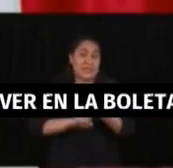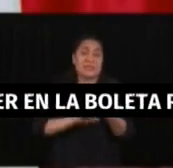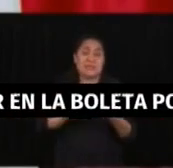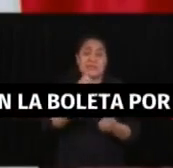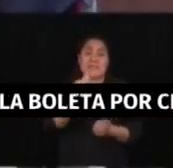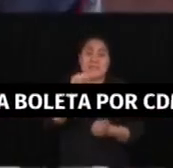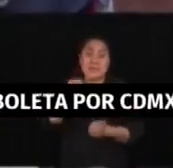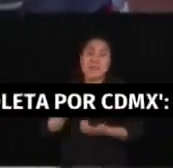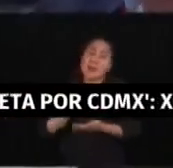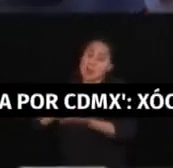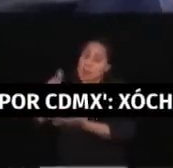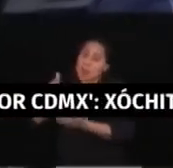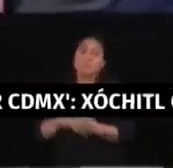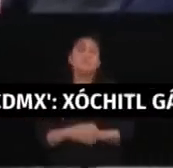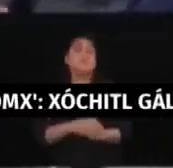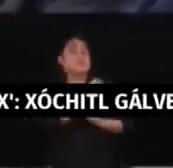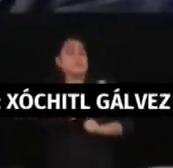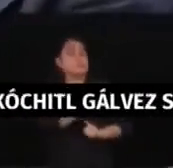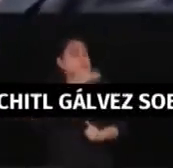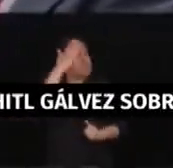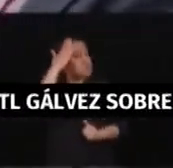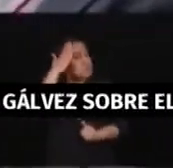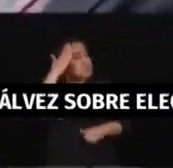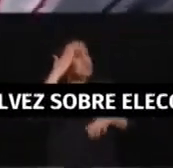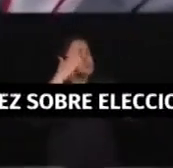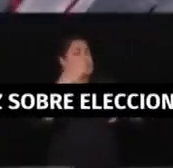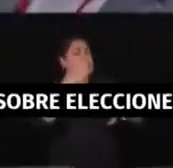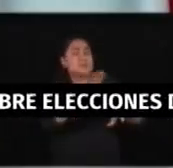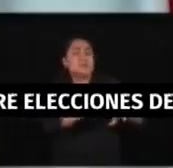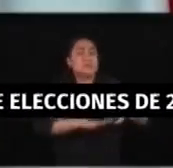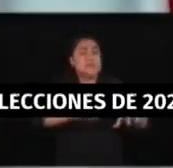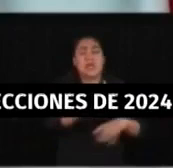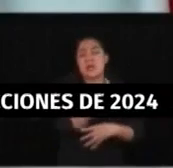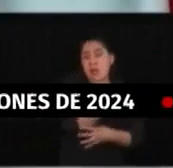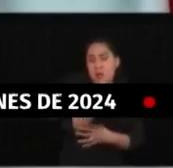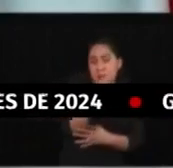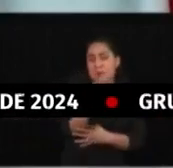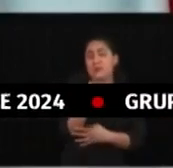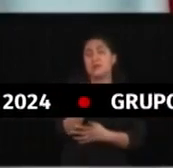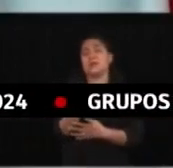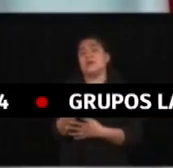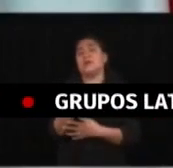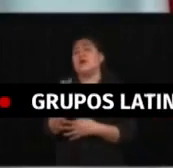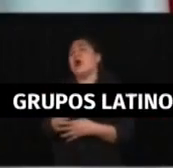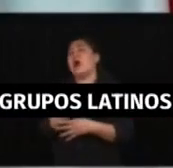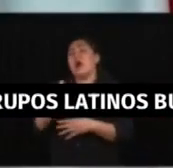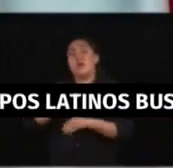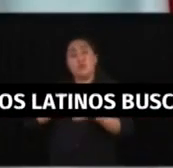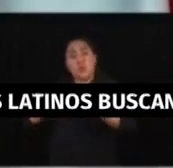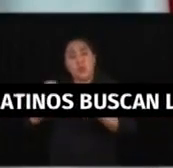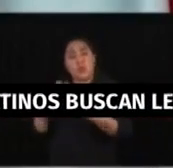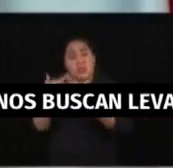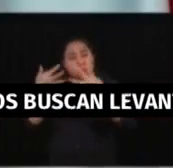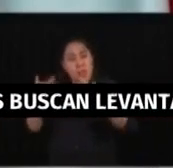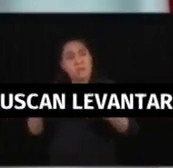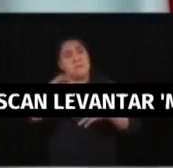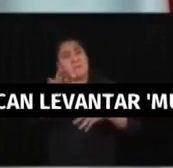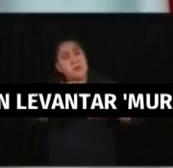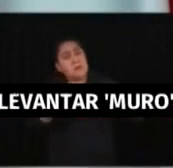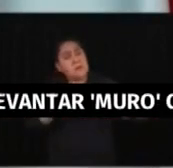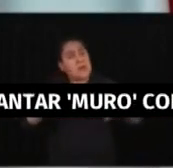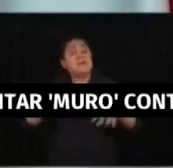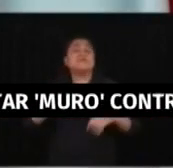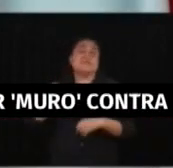que no puedo asistir a estar con quien, insisto, ha tenido un mal desempeño como líder de PRI.